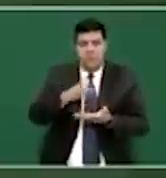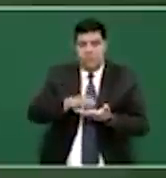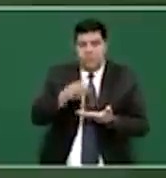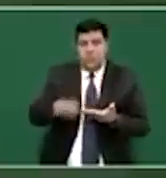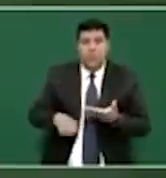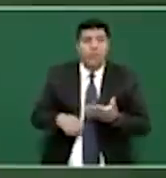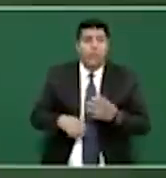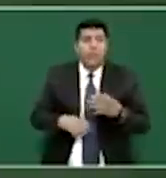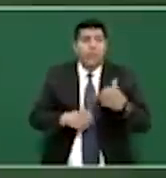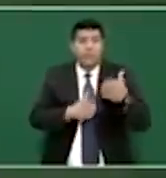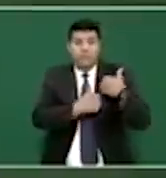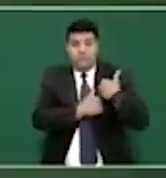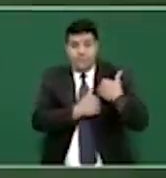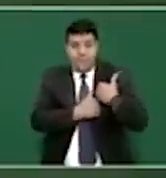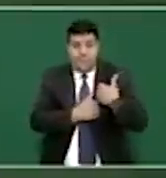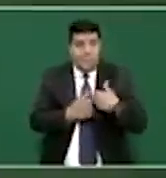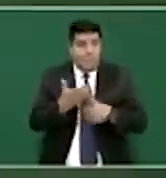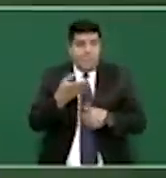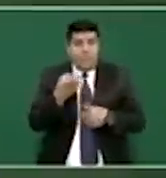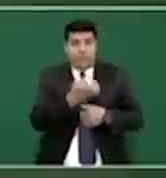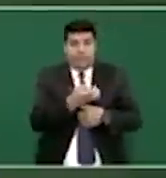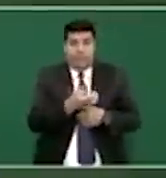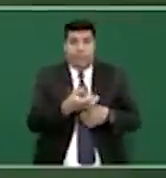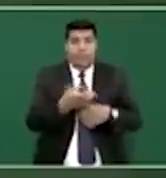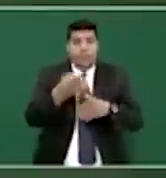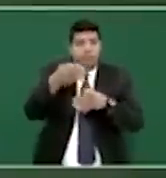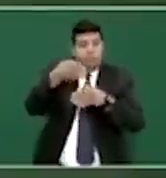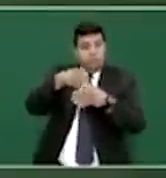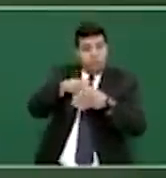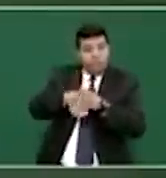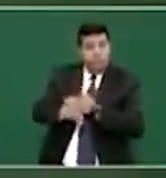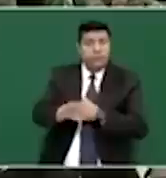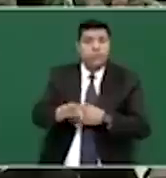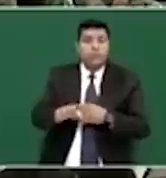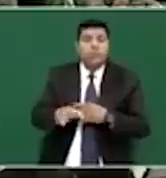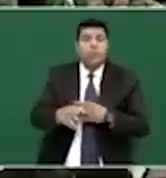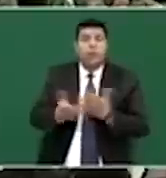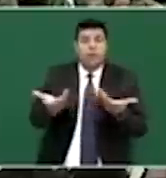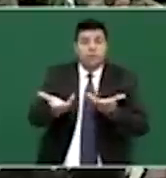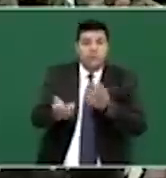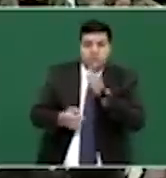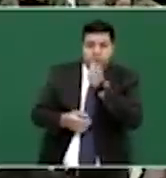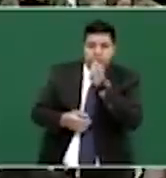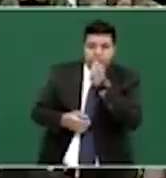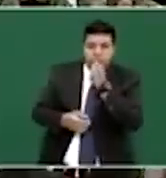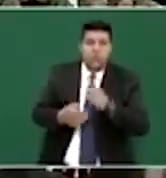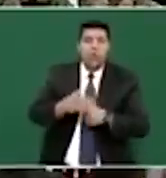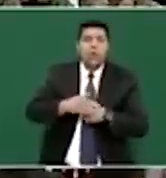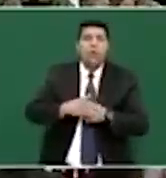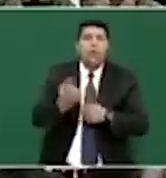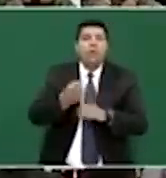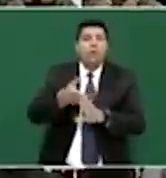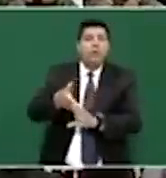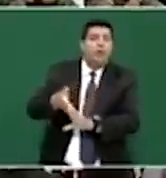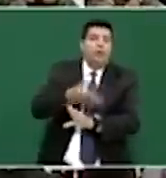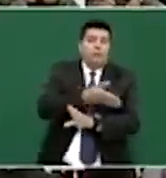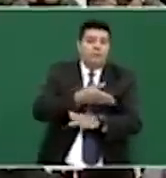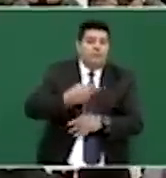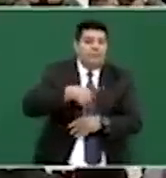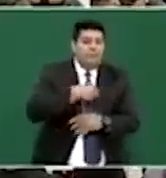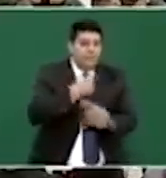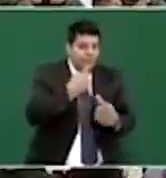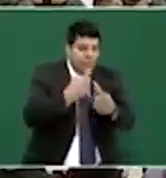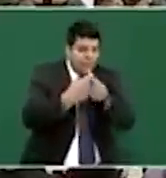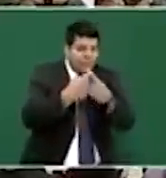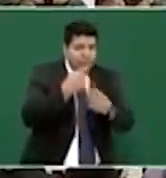Guardia Nacional, por el hecho de reunirnos todos los días, por el hecho de estar trabajando de manera coordinada,